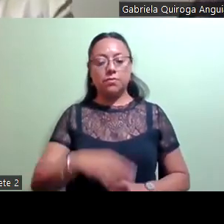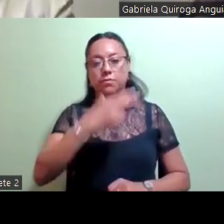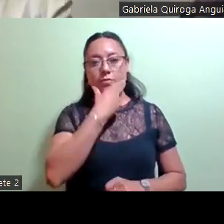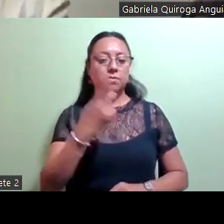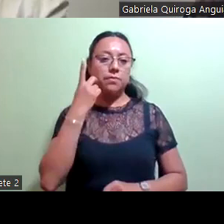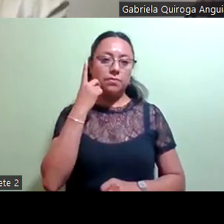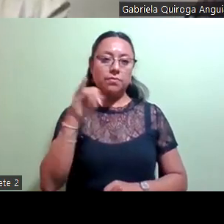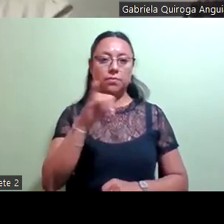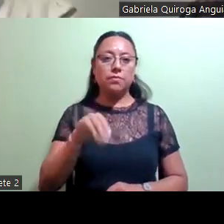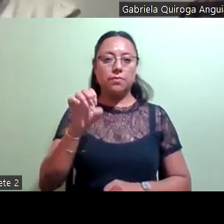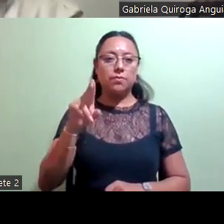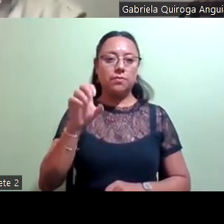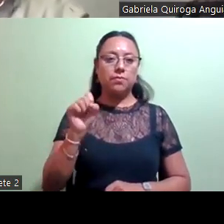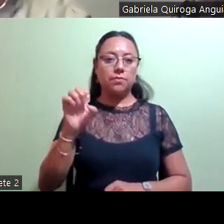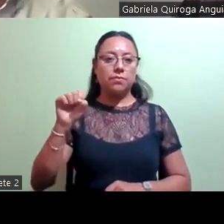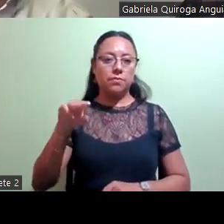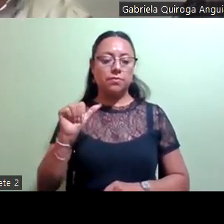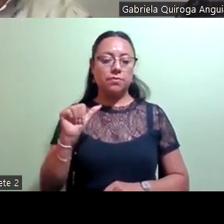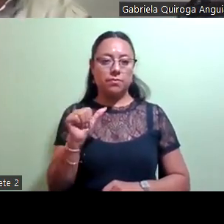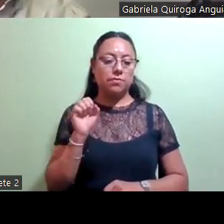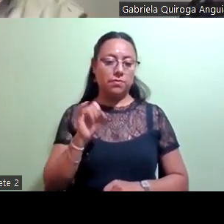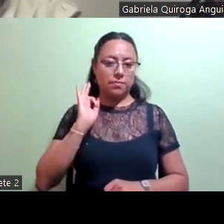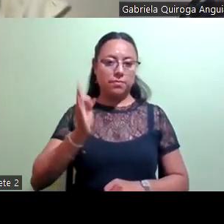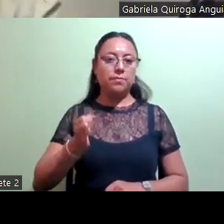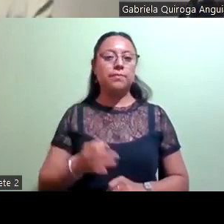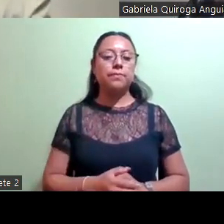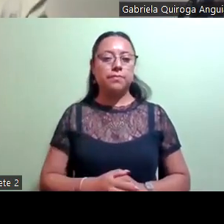Esma Suárez. Sesma Suárez, a favor.